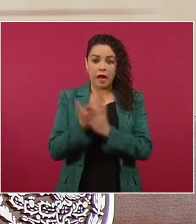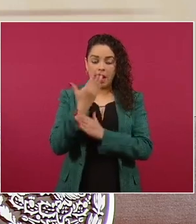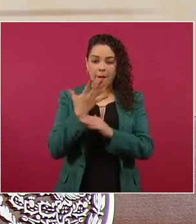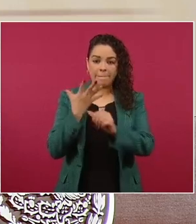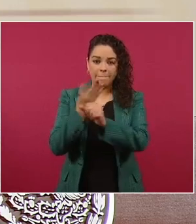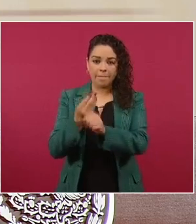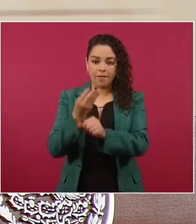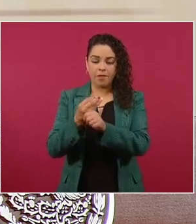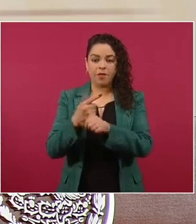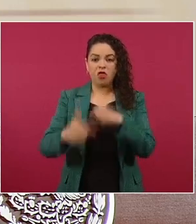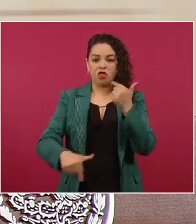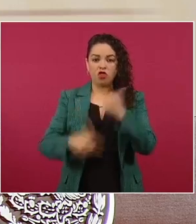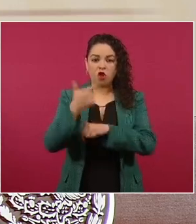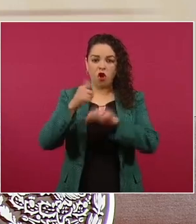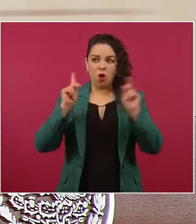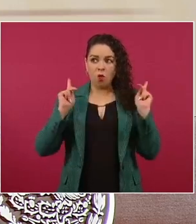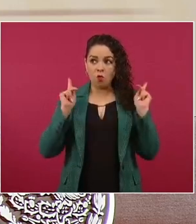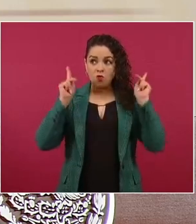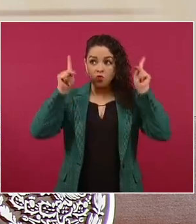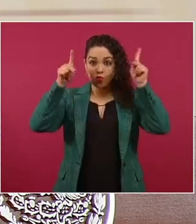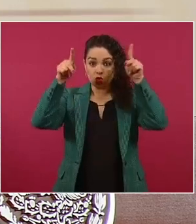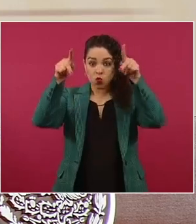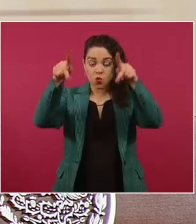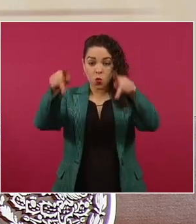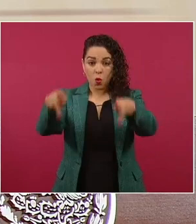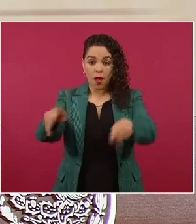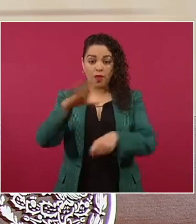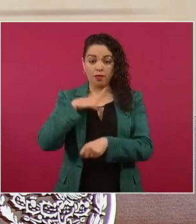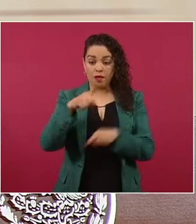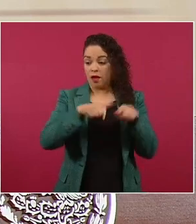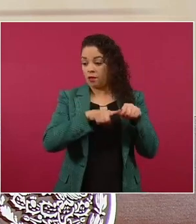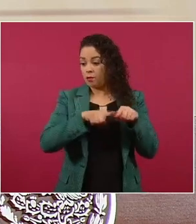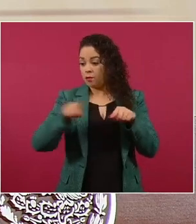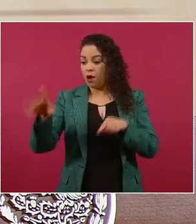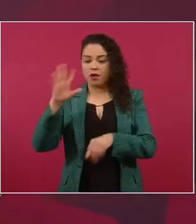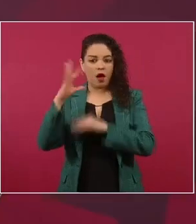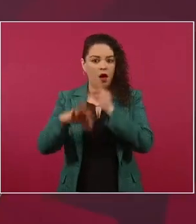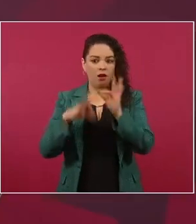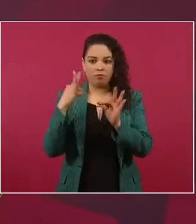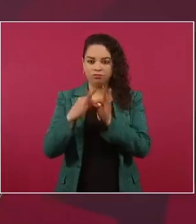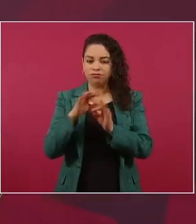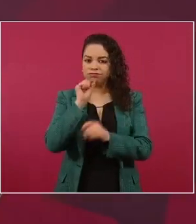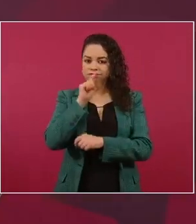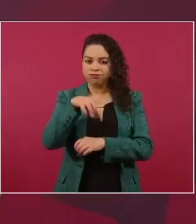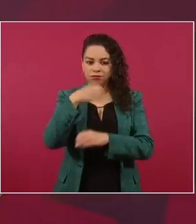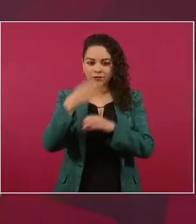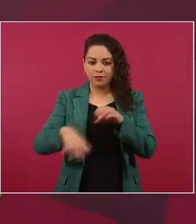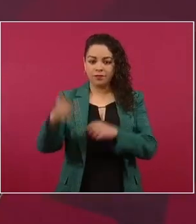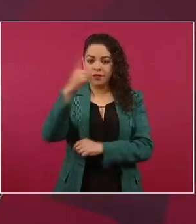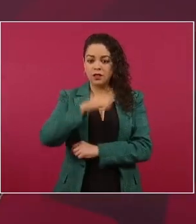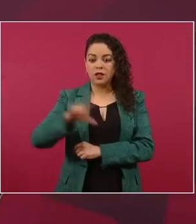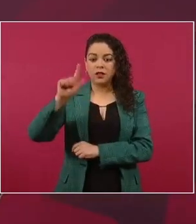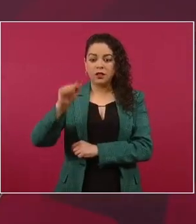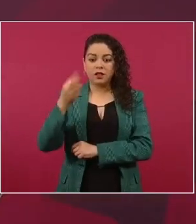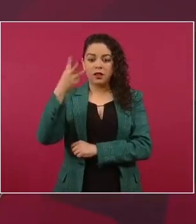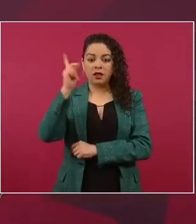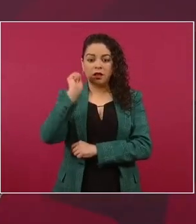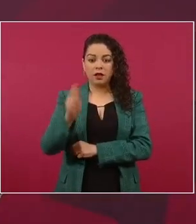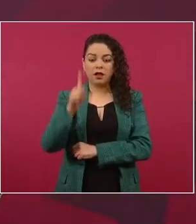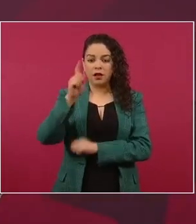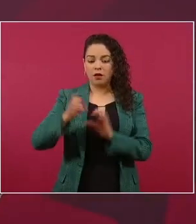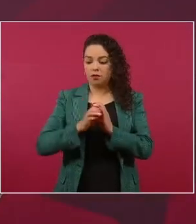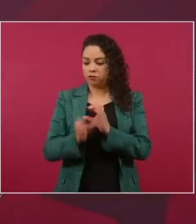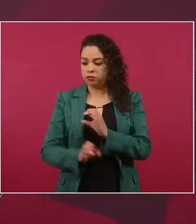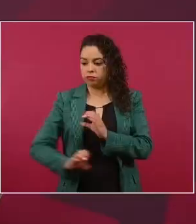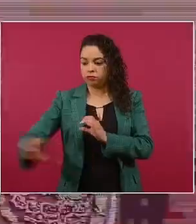12 puentes y viaductos que consta este tramo están también terminados. Las 173 obras de drenaje y pasos de fauna